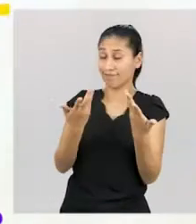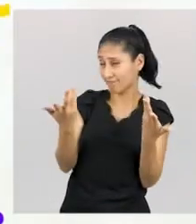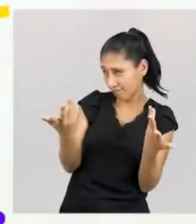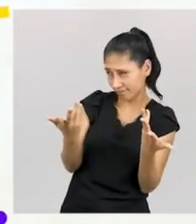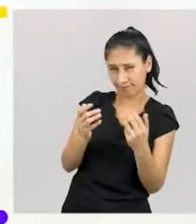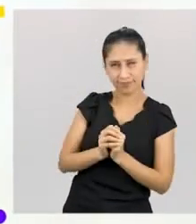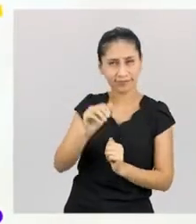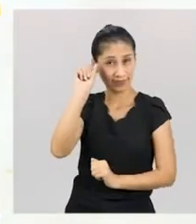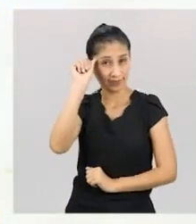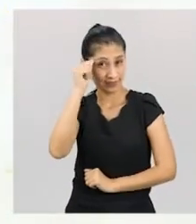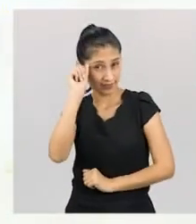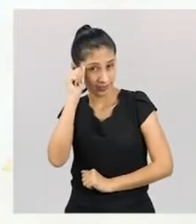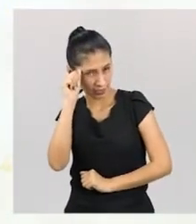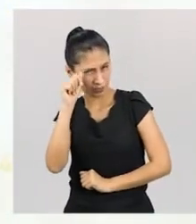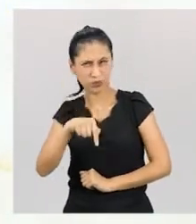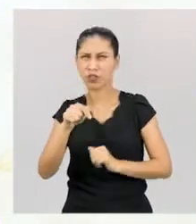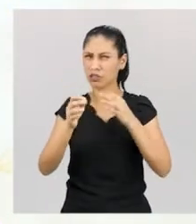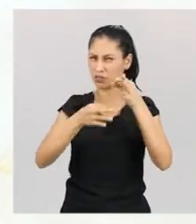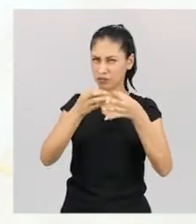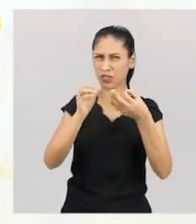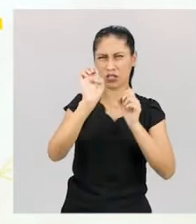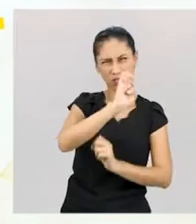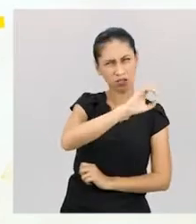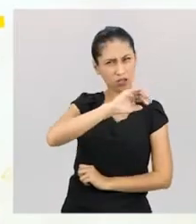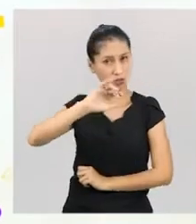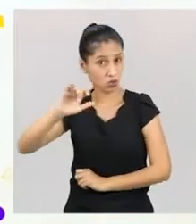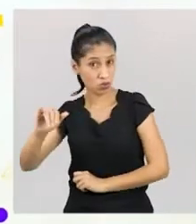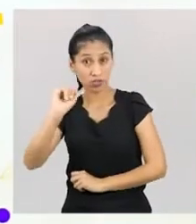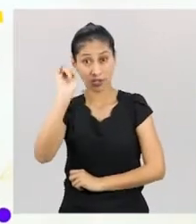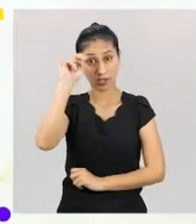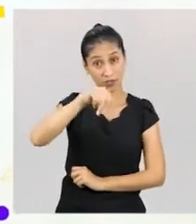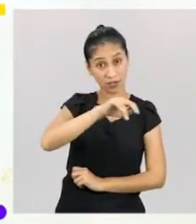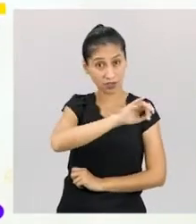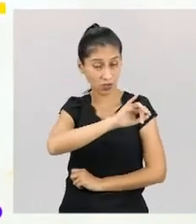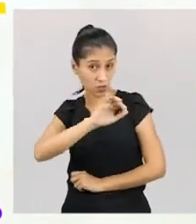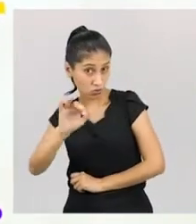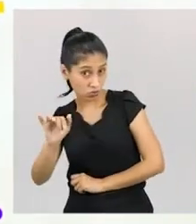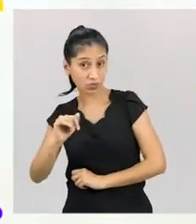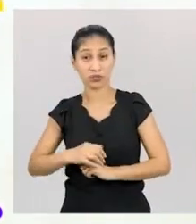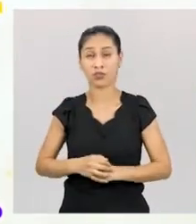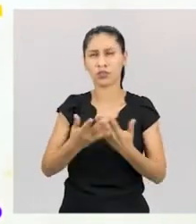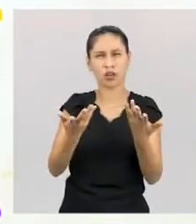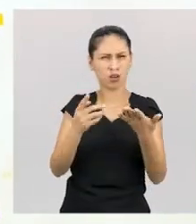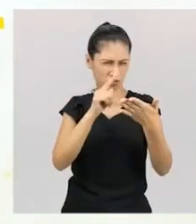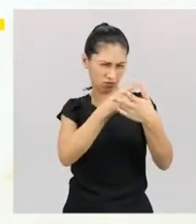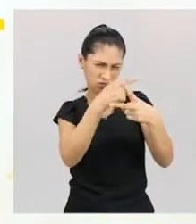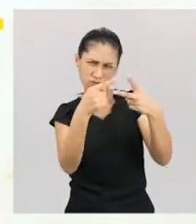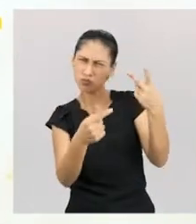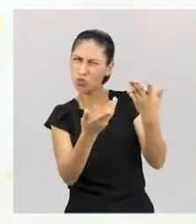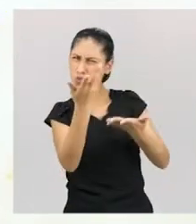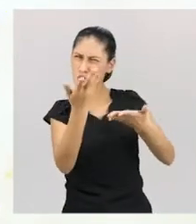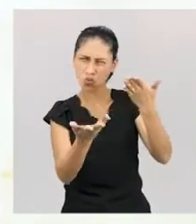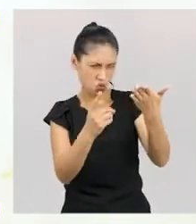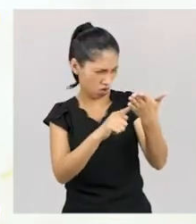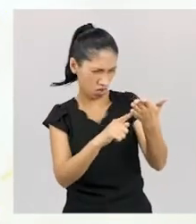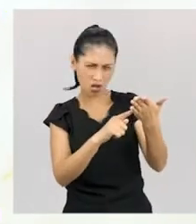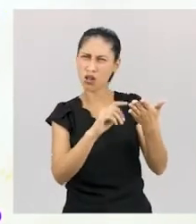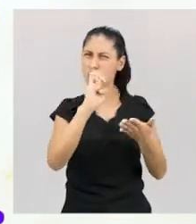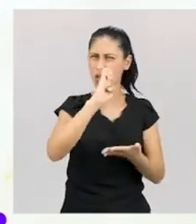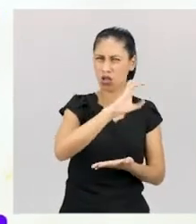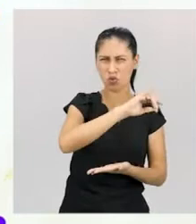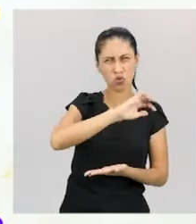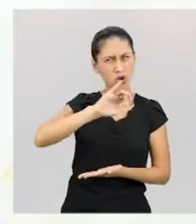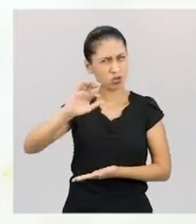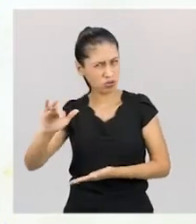Correcto. Recordemos que estamos hablando de ecuaciones e inecuaciones. Y hay que determinar cuáles son los elementos de la ecuación